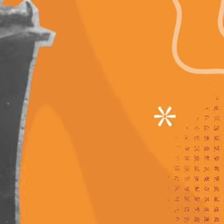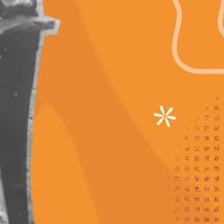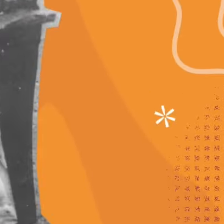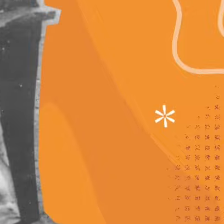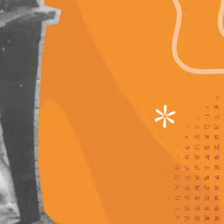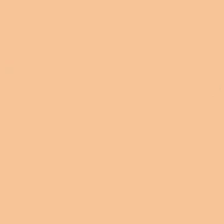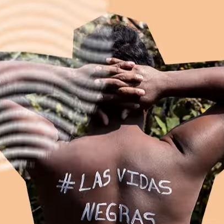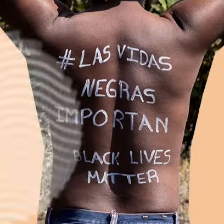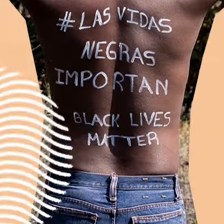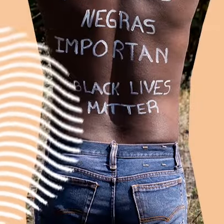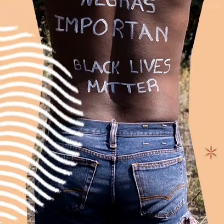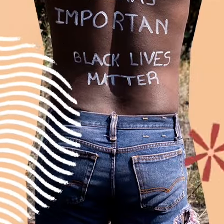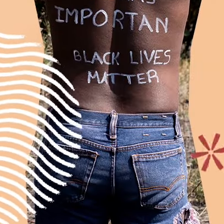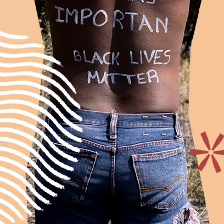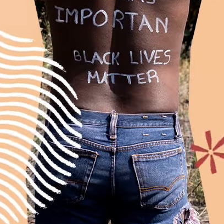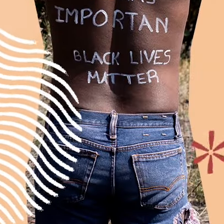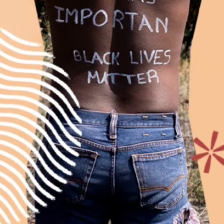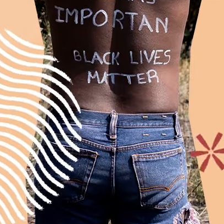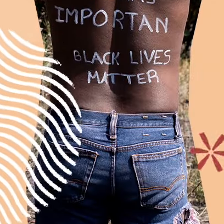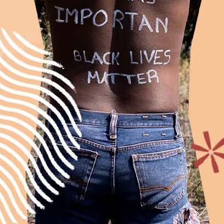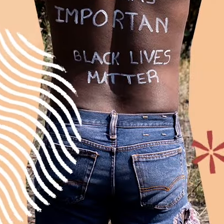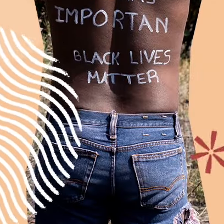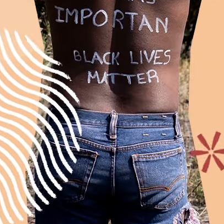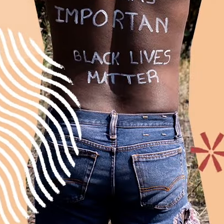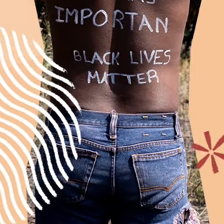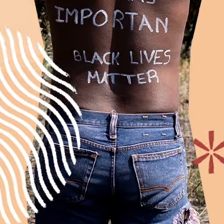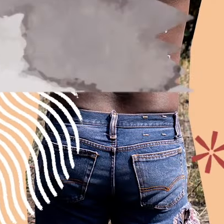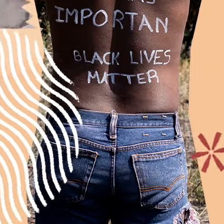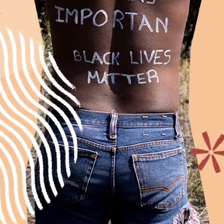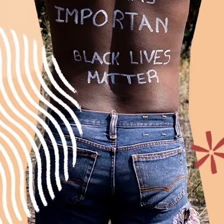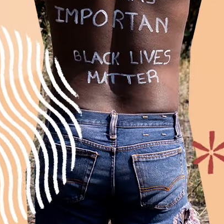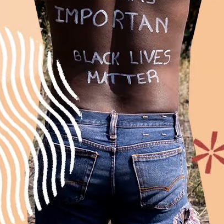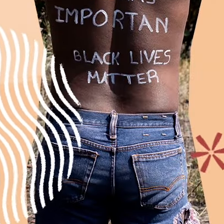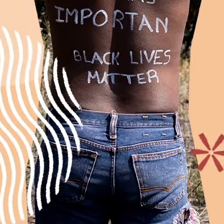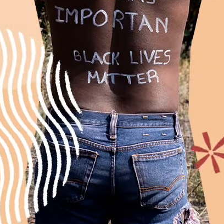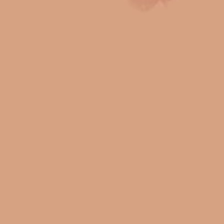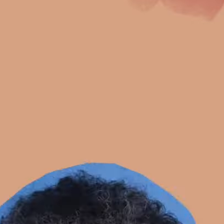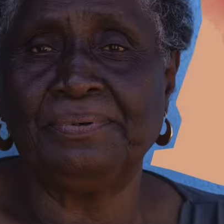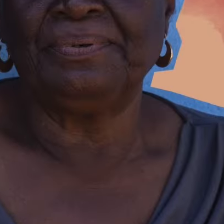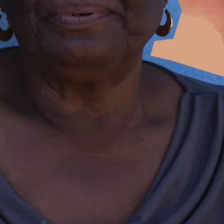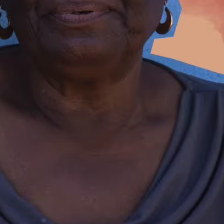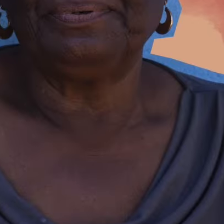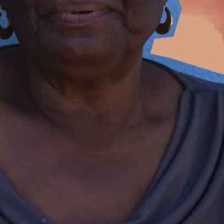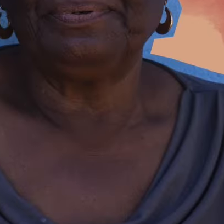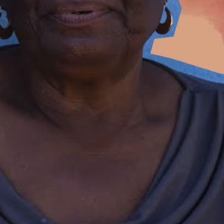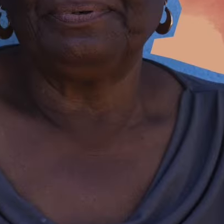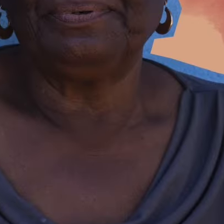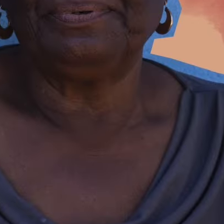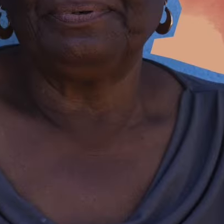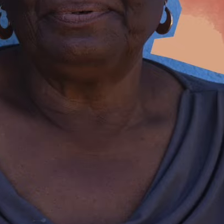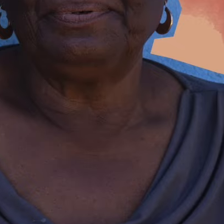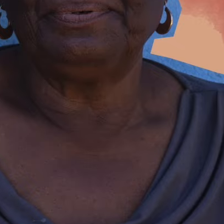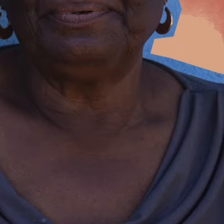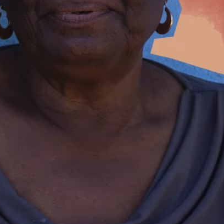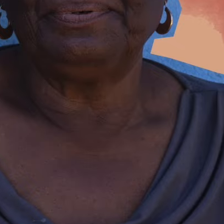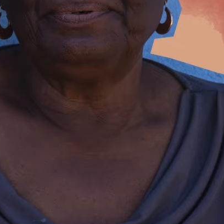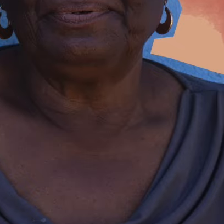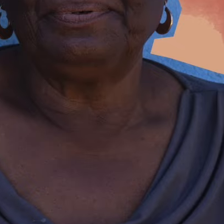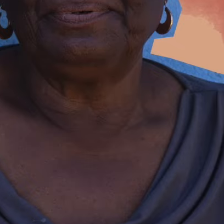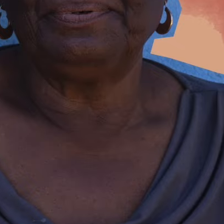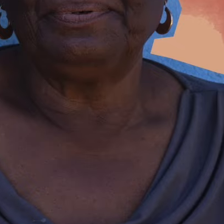Jen regálame todas las historias jaon para terminar mi